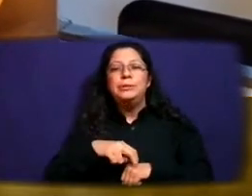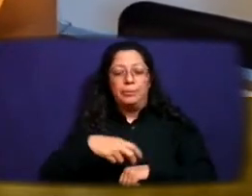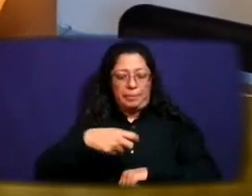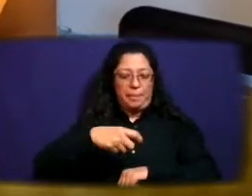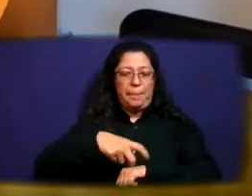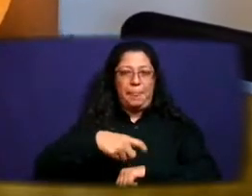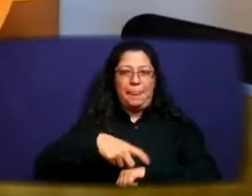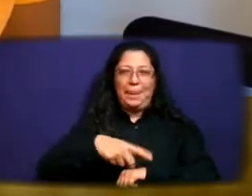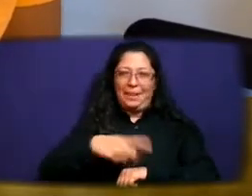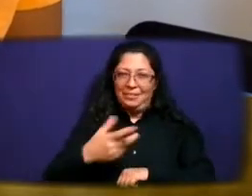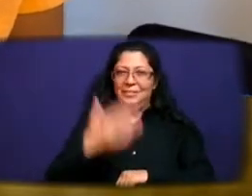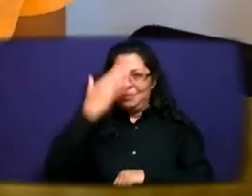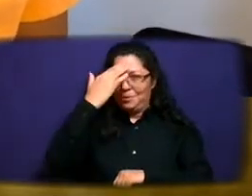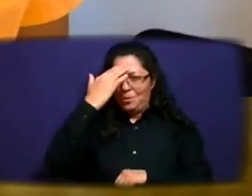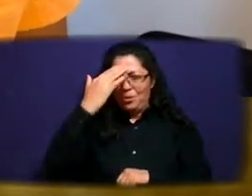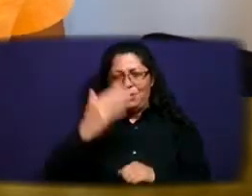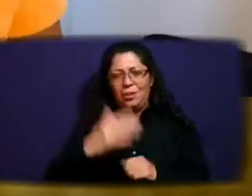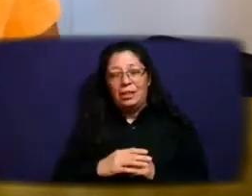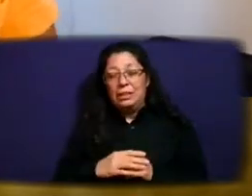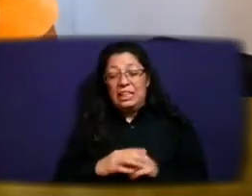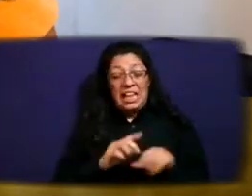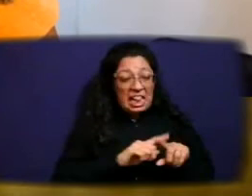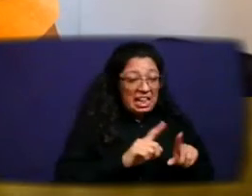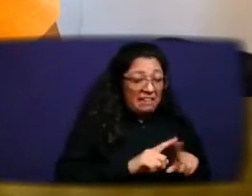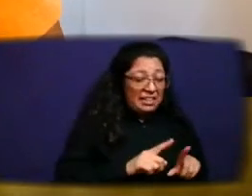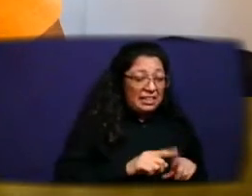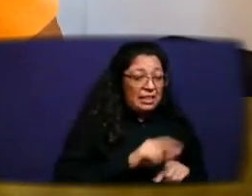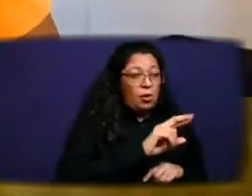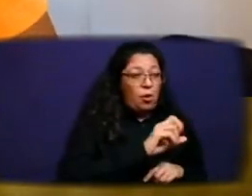Él sabe la diferencia de romero